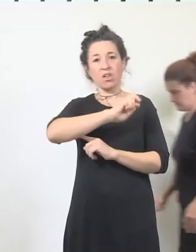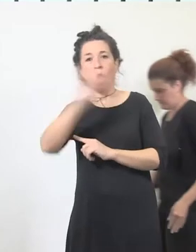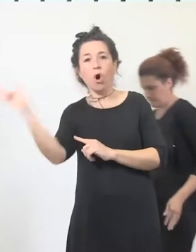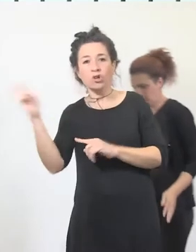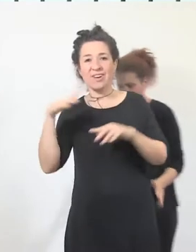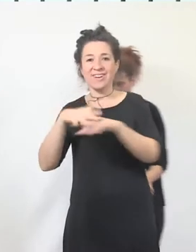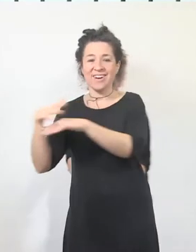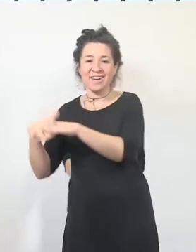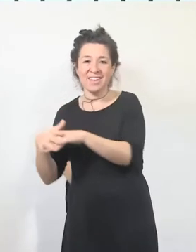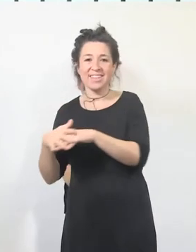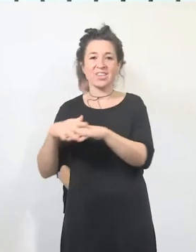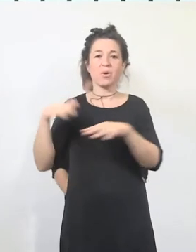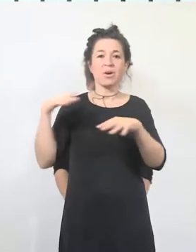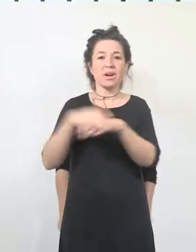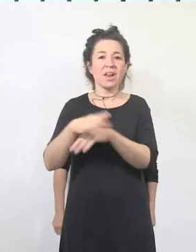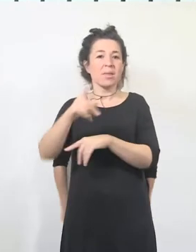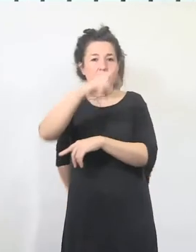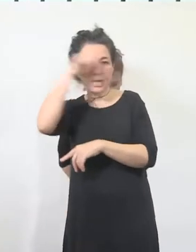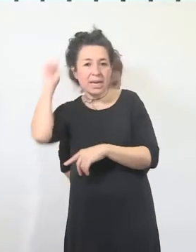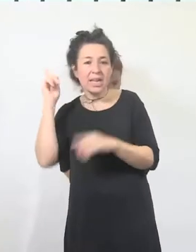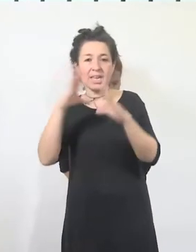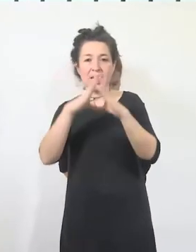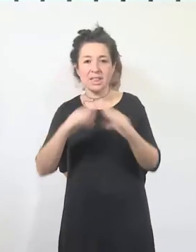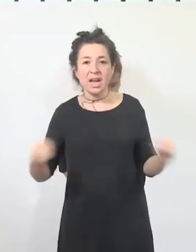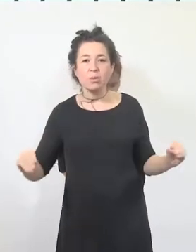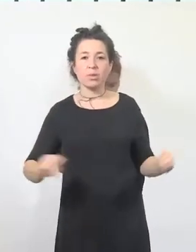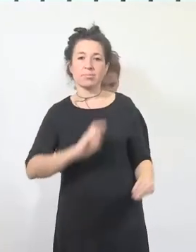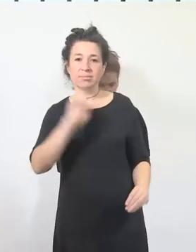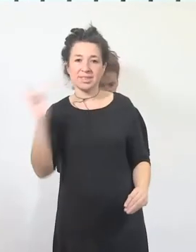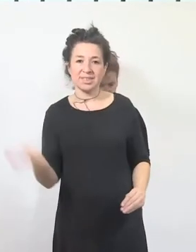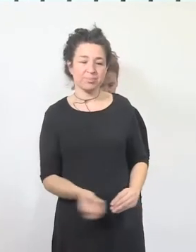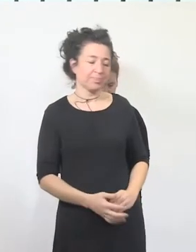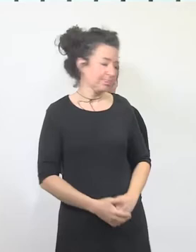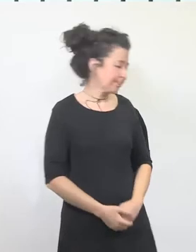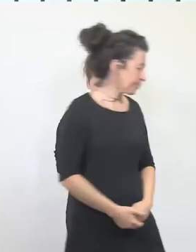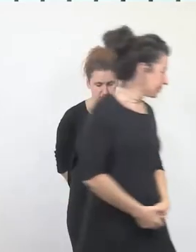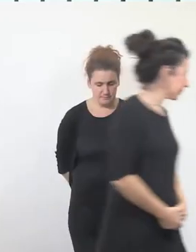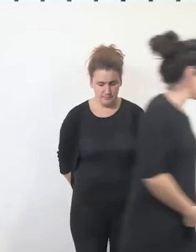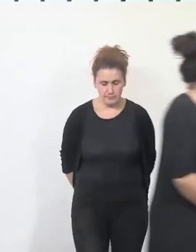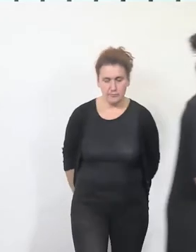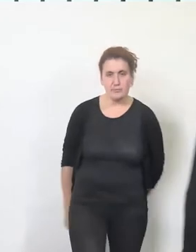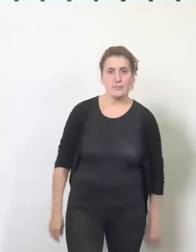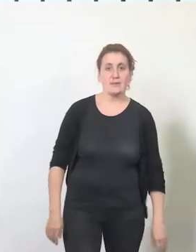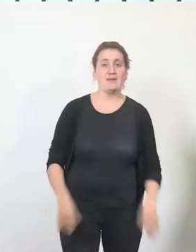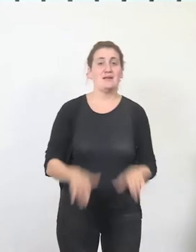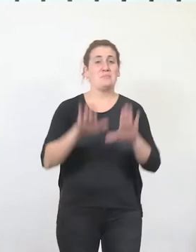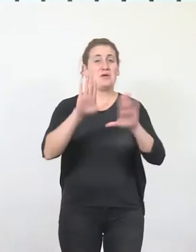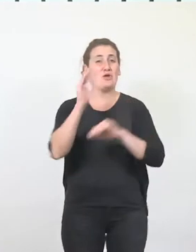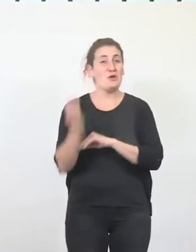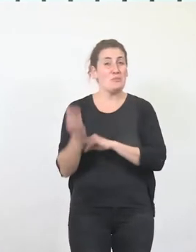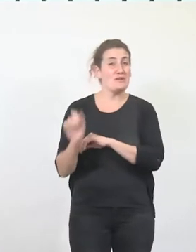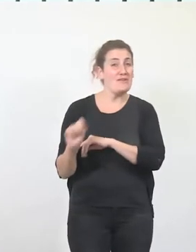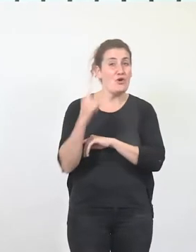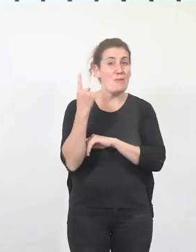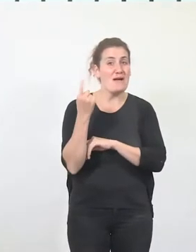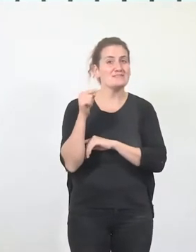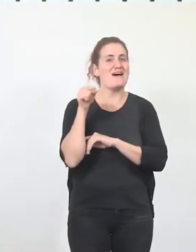la red madrileña, la red andaluza. Pero lo más importante es que ahí no